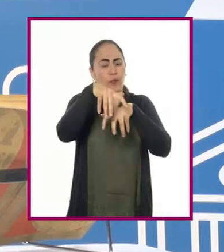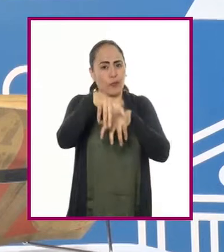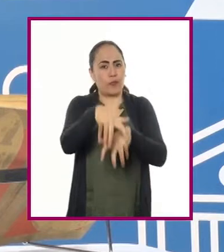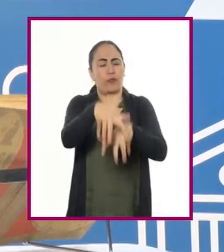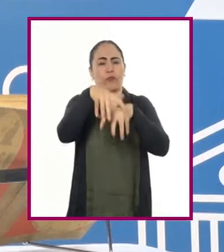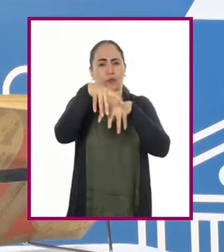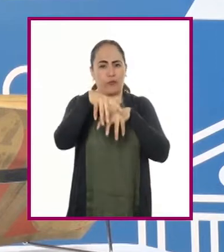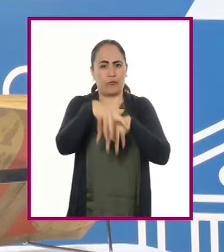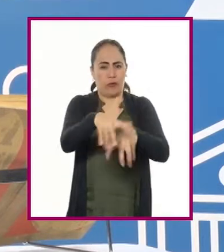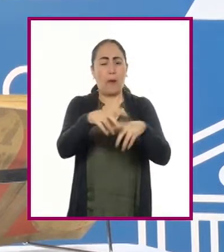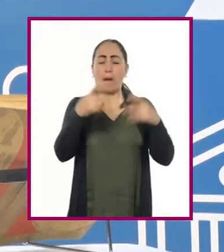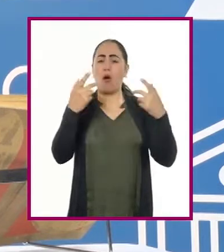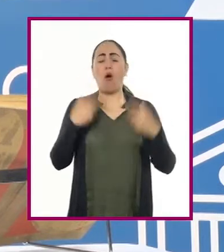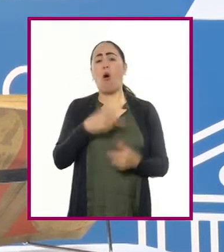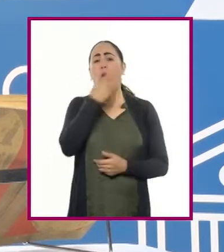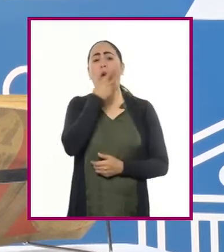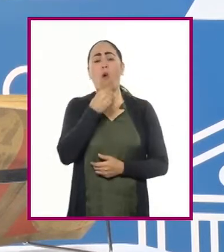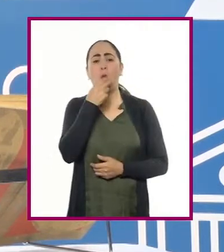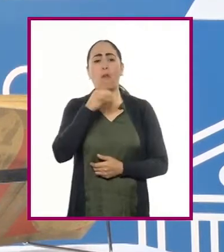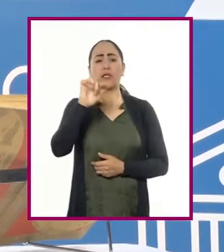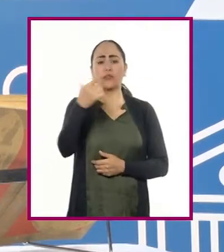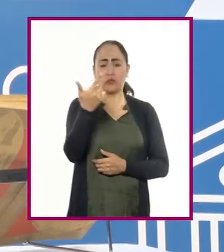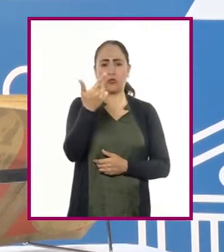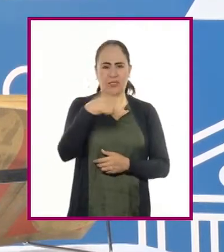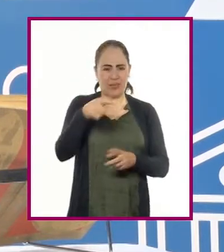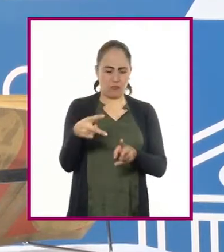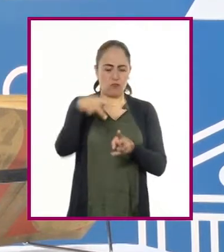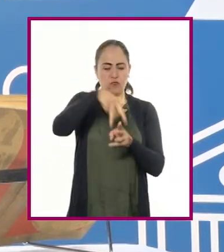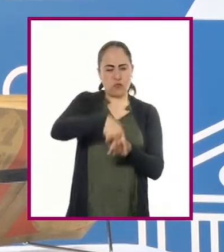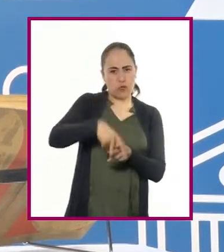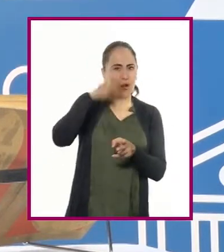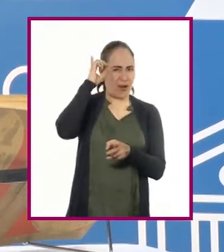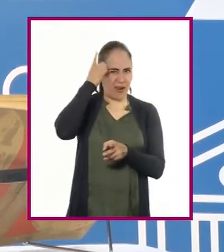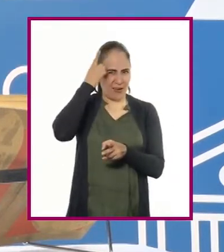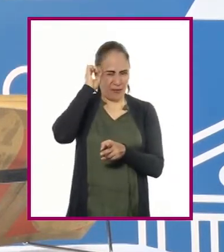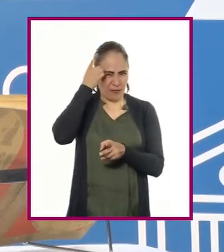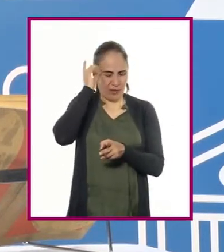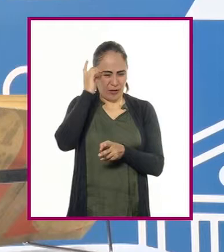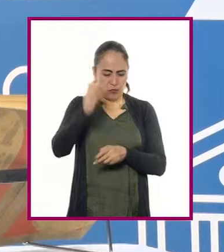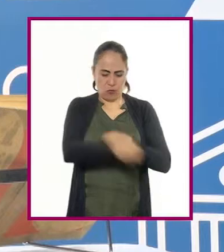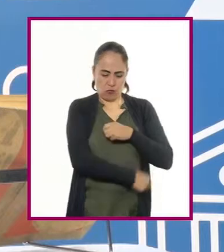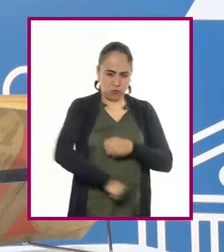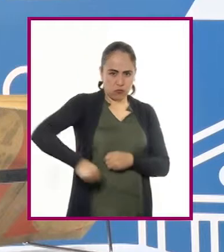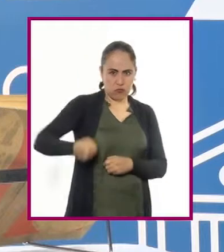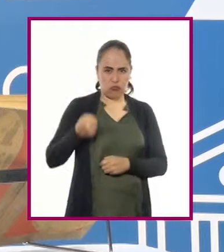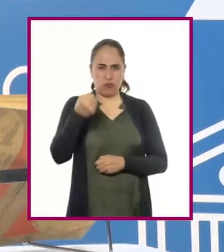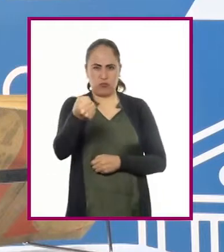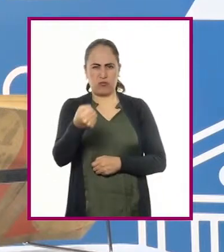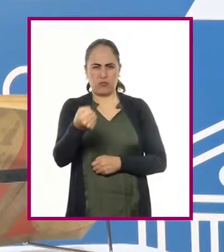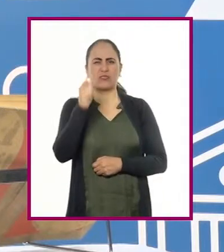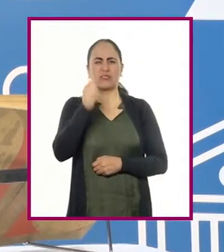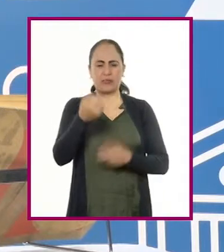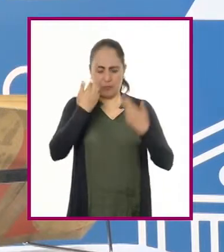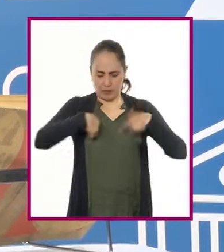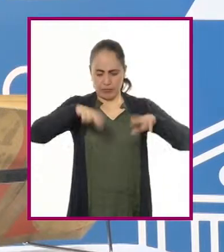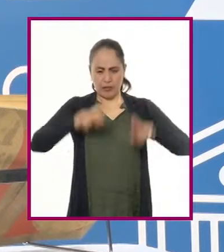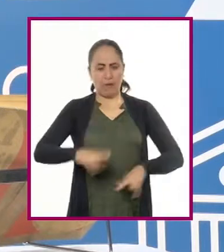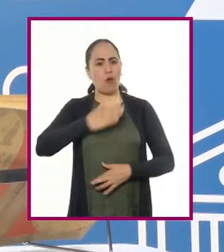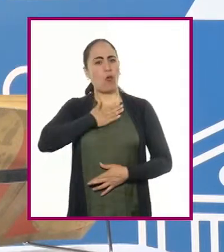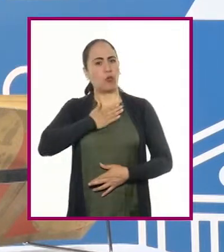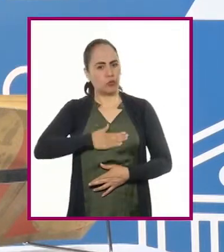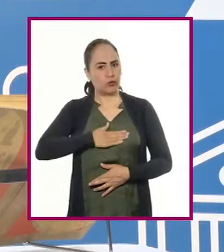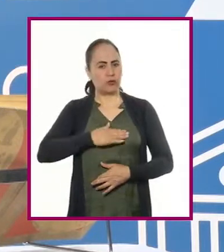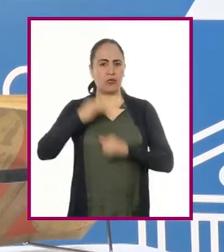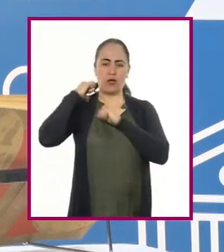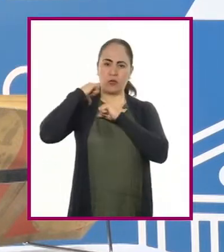se abría con 12 hombres a caballo, espada en mano, que representaban la real justicia, la autoridad.